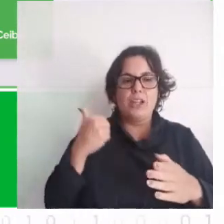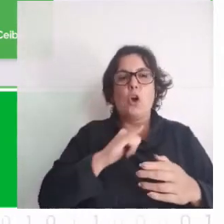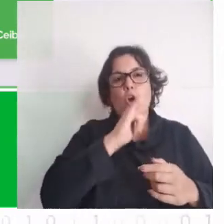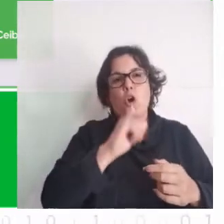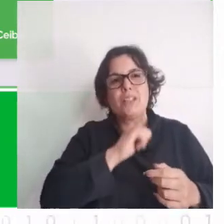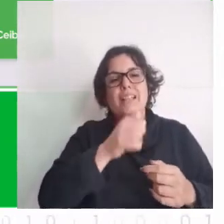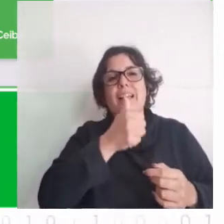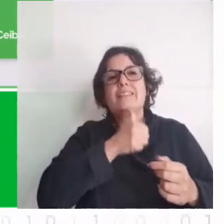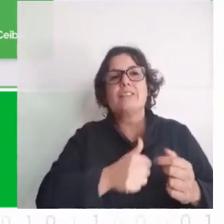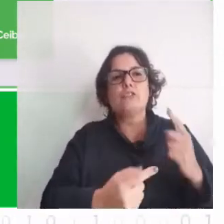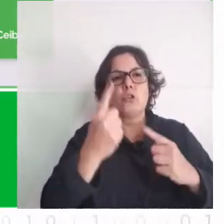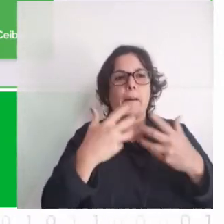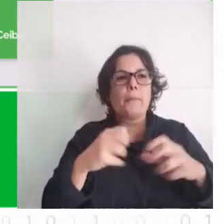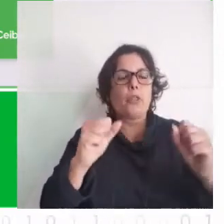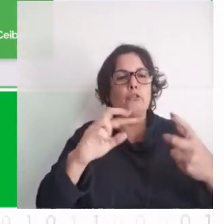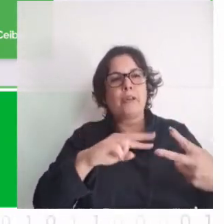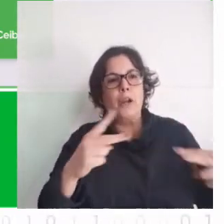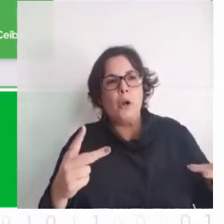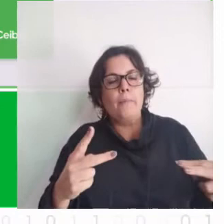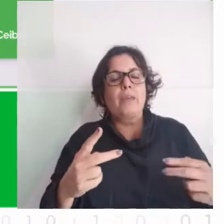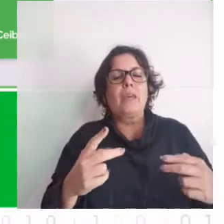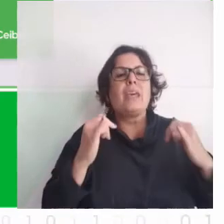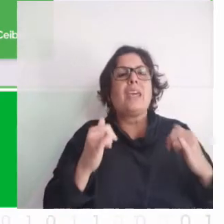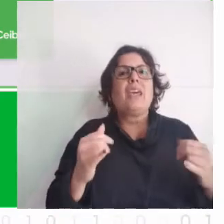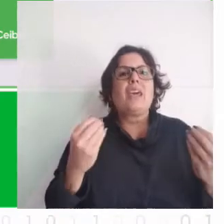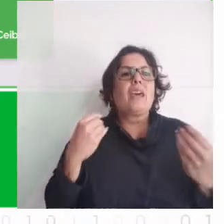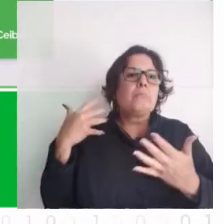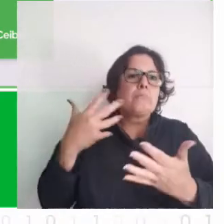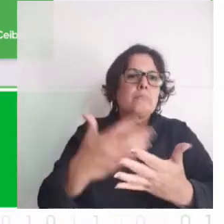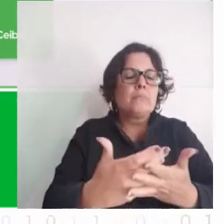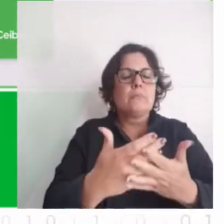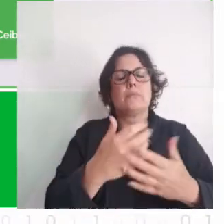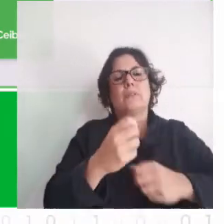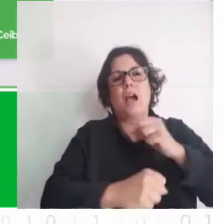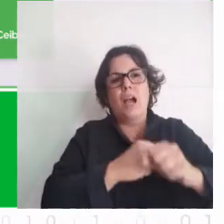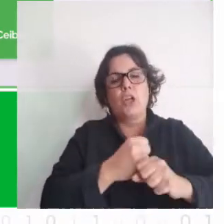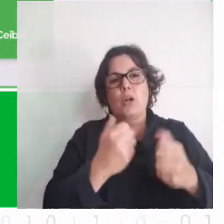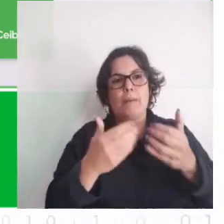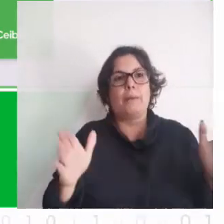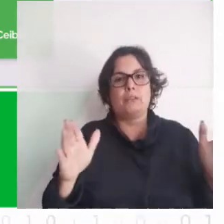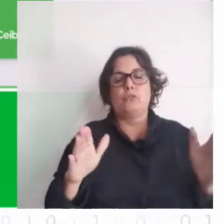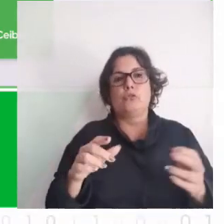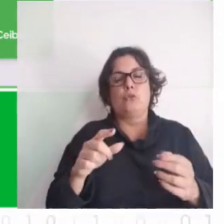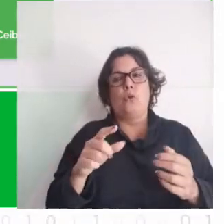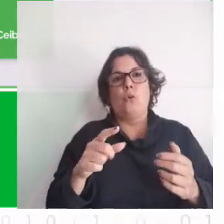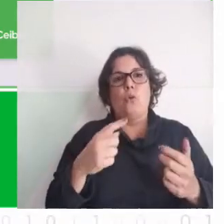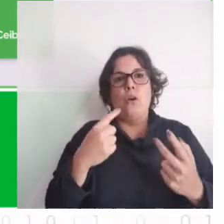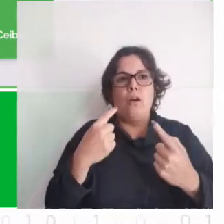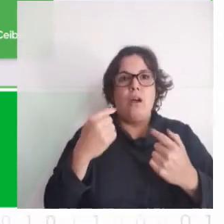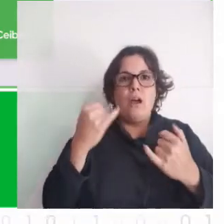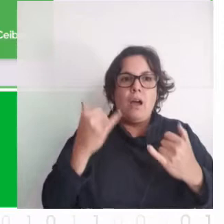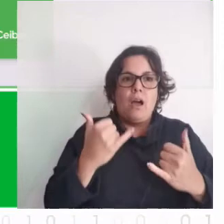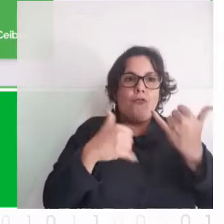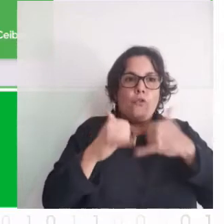historia de la predicción genómica y qué es lo que ha venido pasando a través de los años desde que empezó a haber información